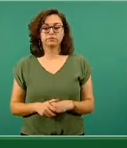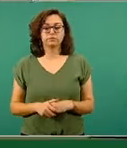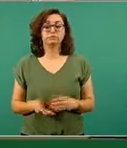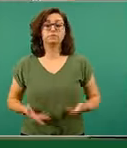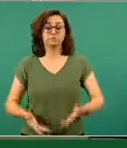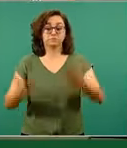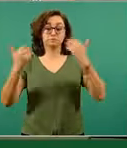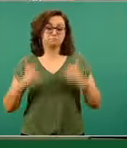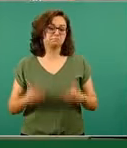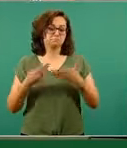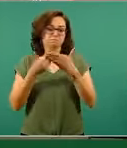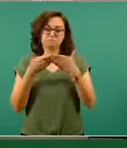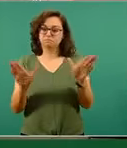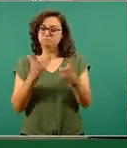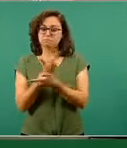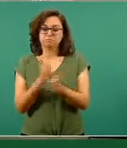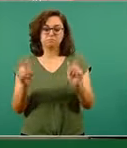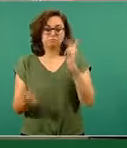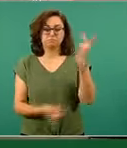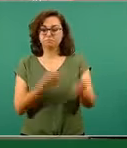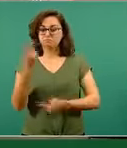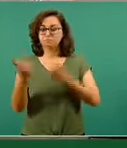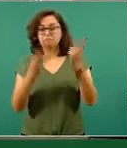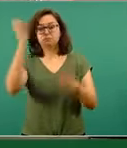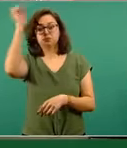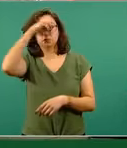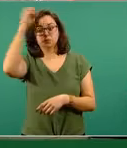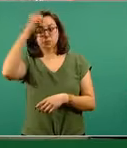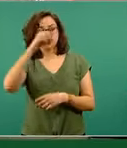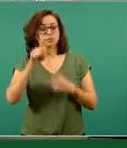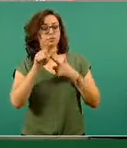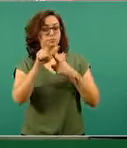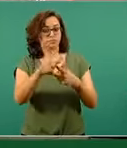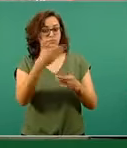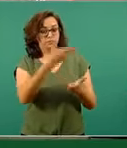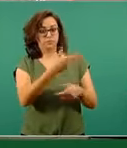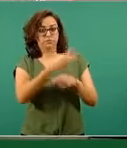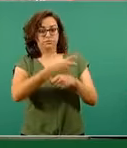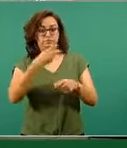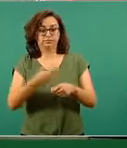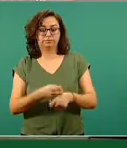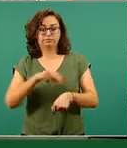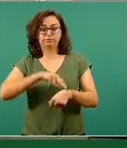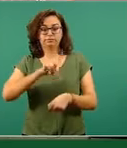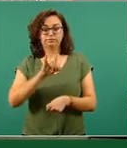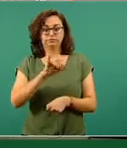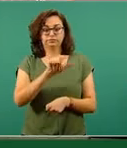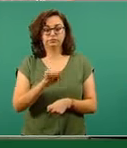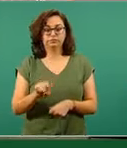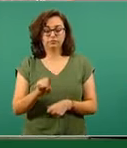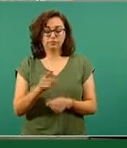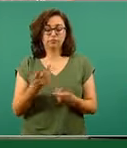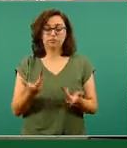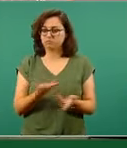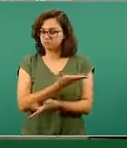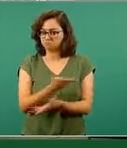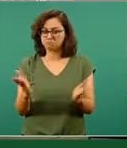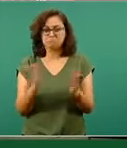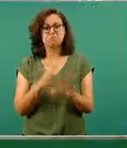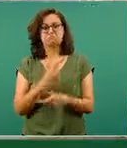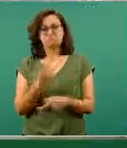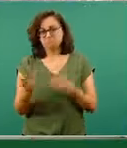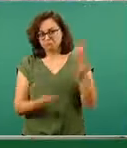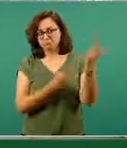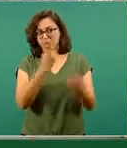Vamos a abrir a preguntas y comentarios. Seguimos con nuestro invitado, el doctor Díaz. Por favor, sientan la libertad de preguntar